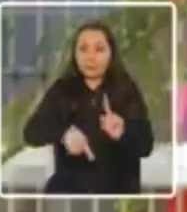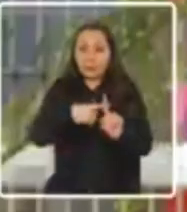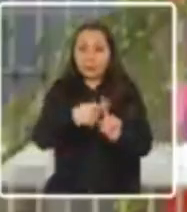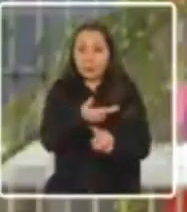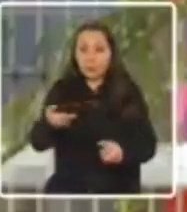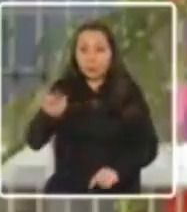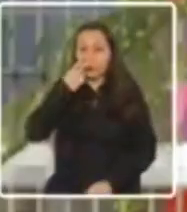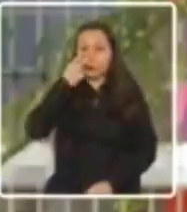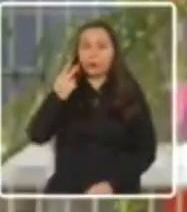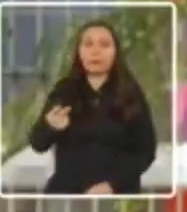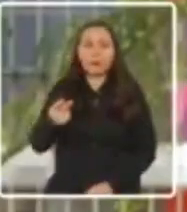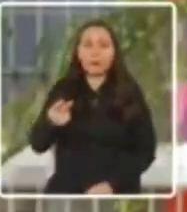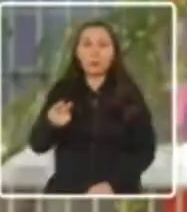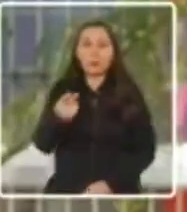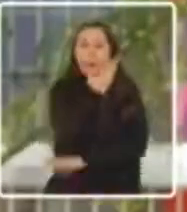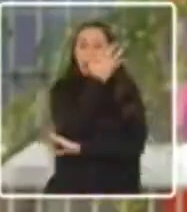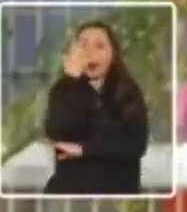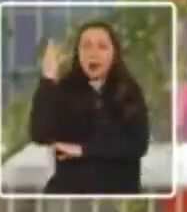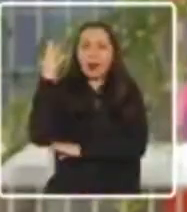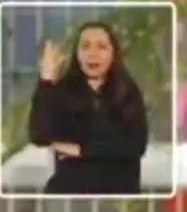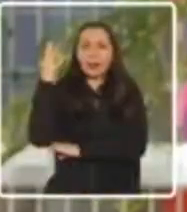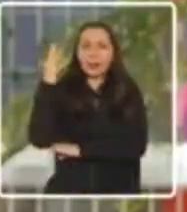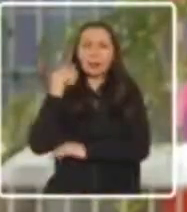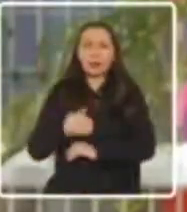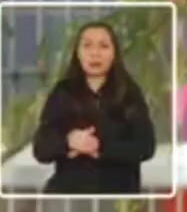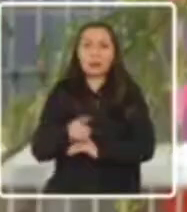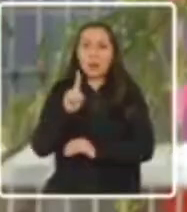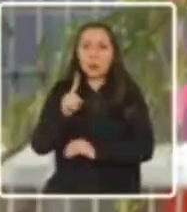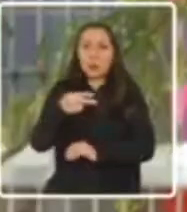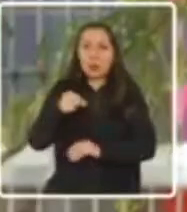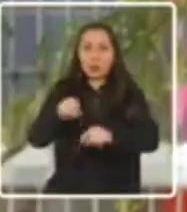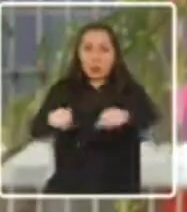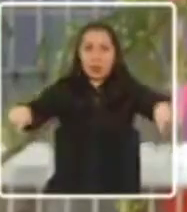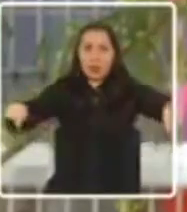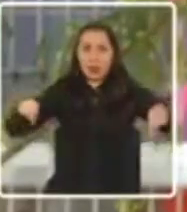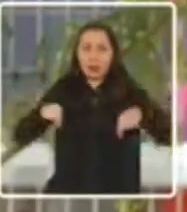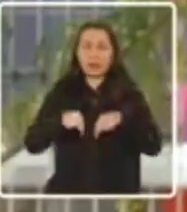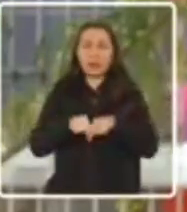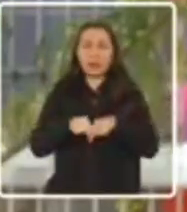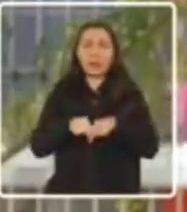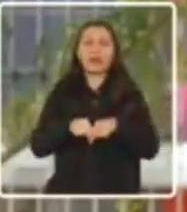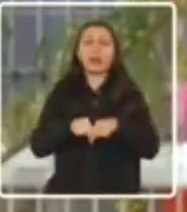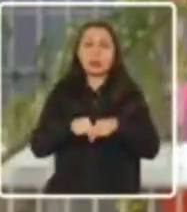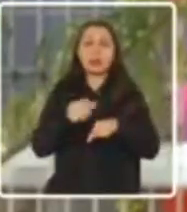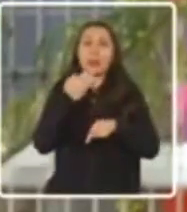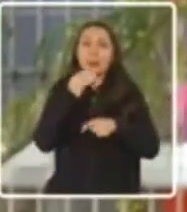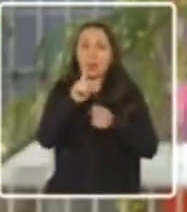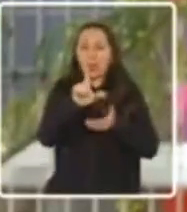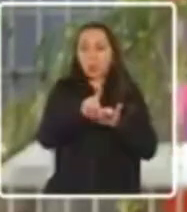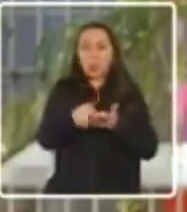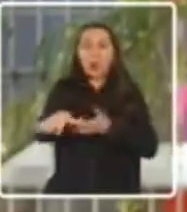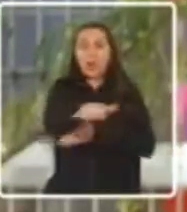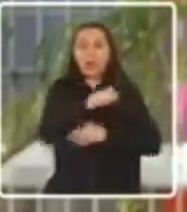Además, ustedes vieron el parque de ¿cuánto? Una hectárea que va a estar en esta zona. Este